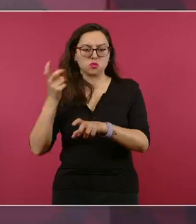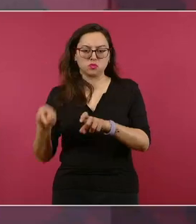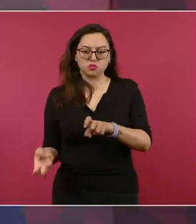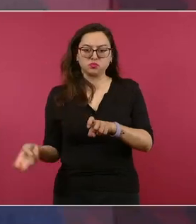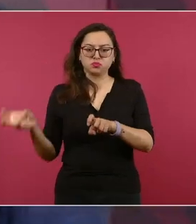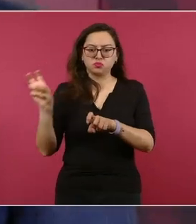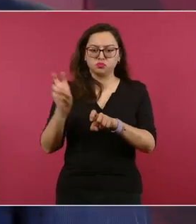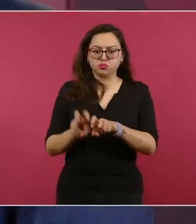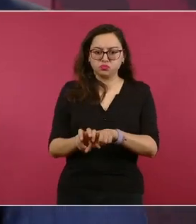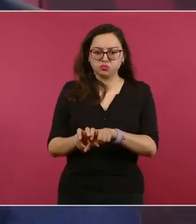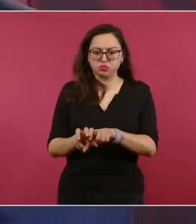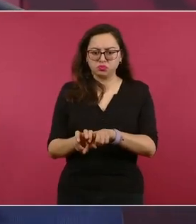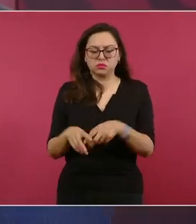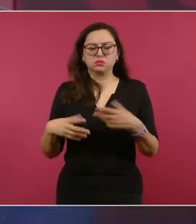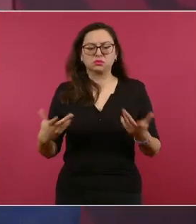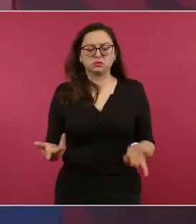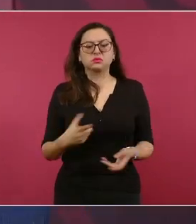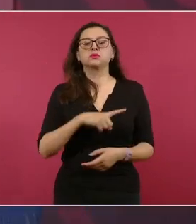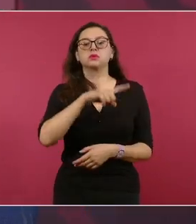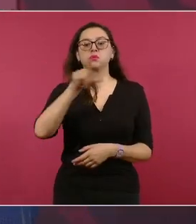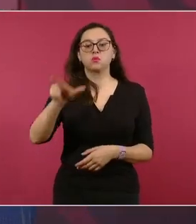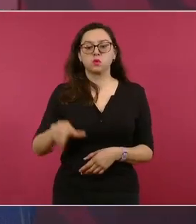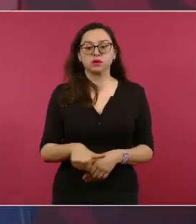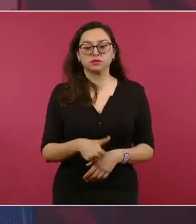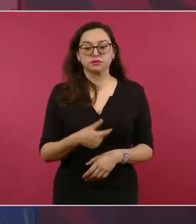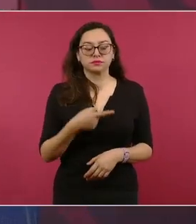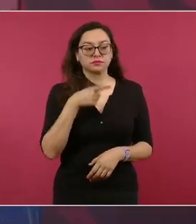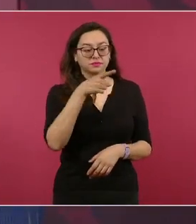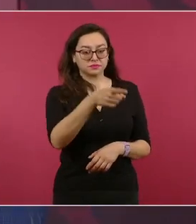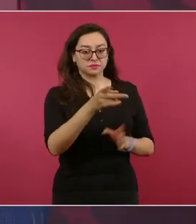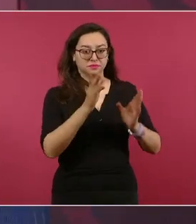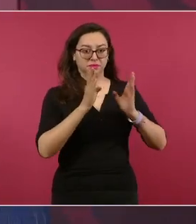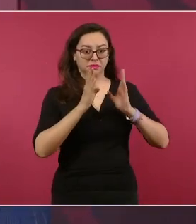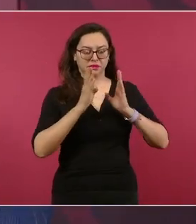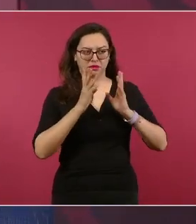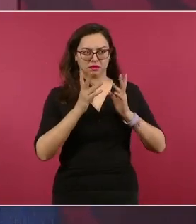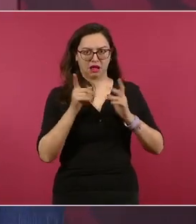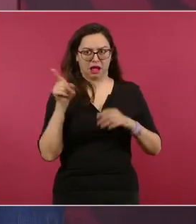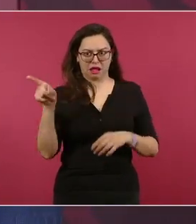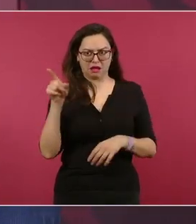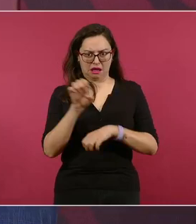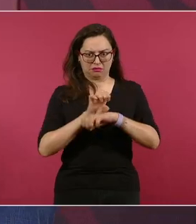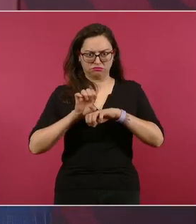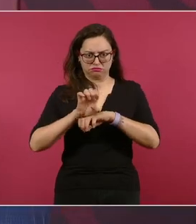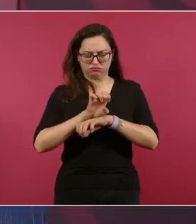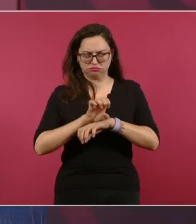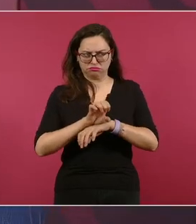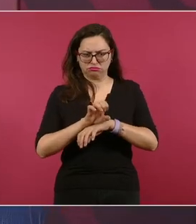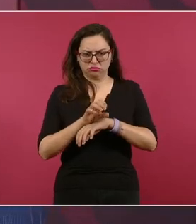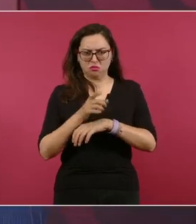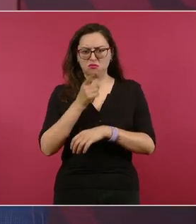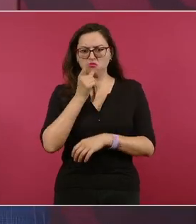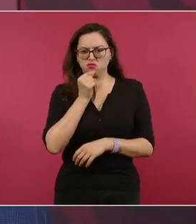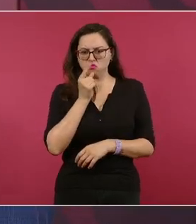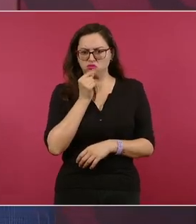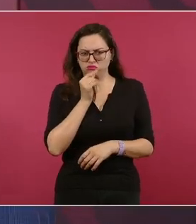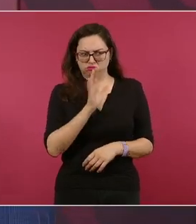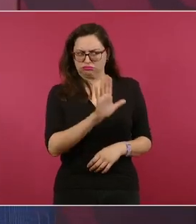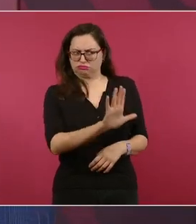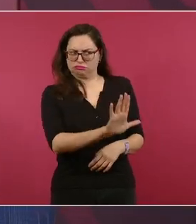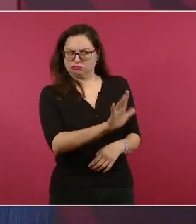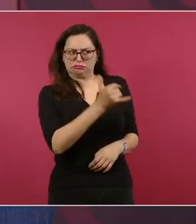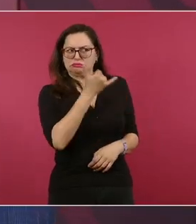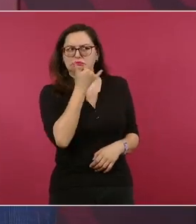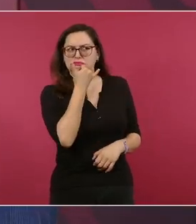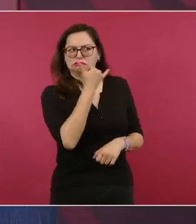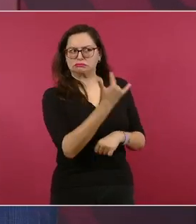declararon, no nos han pedido todavía el permiso para que venga un avión